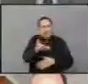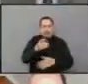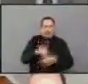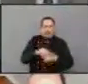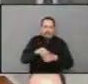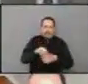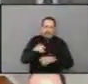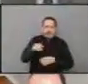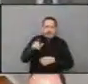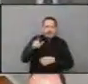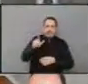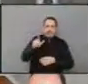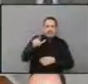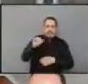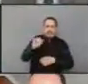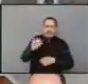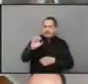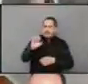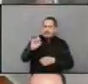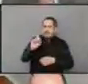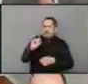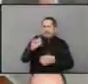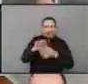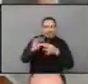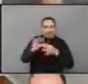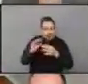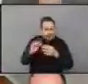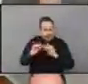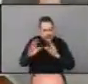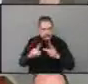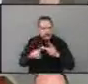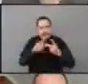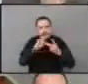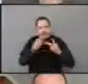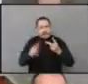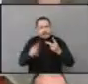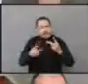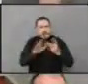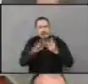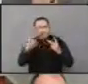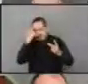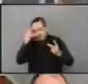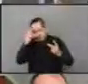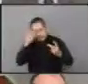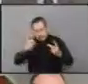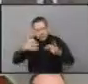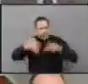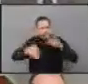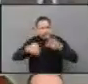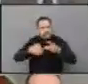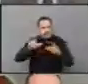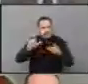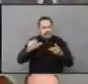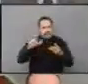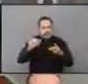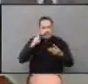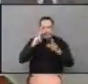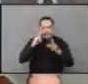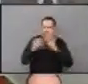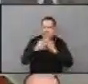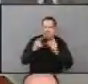del magistrado Espíndola y en contra y las razones del magistrado Lara Patrón para no